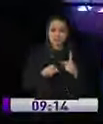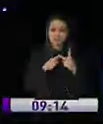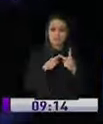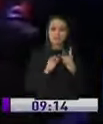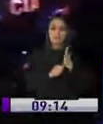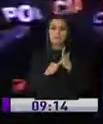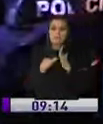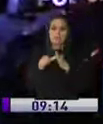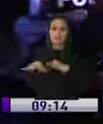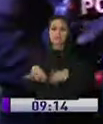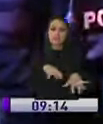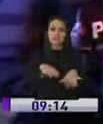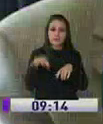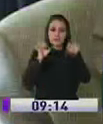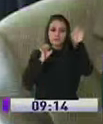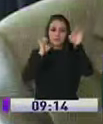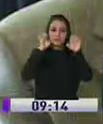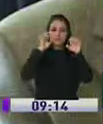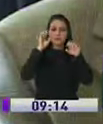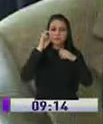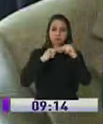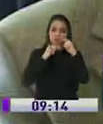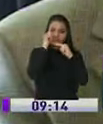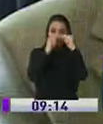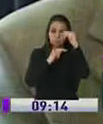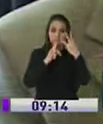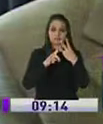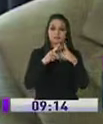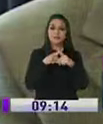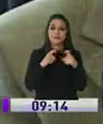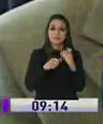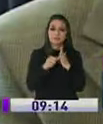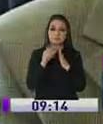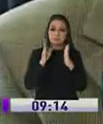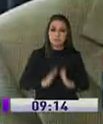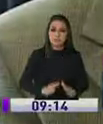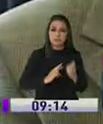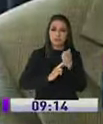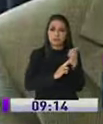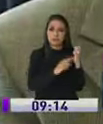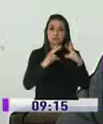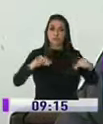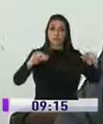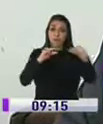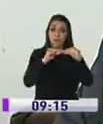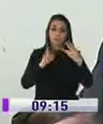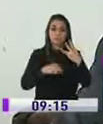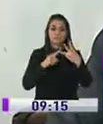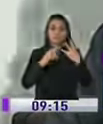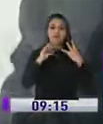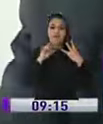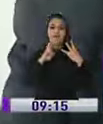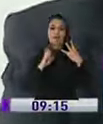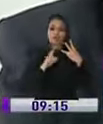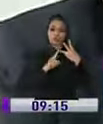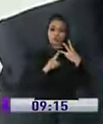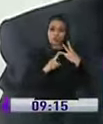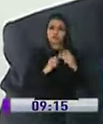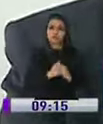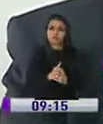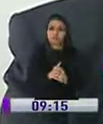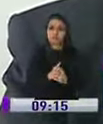de sectores estratégicos. Además del entonces exministro de Recursos Naturales No Renovables, Wilson Pastor, y Carlos Pareja Giannuzzelli,